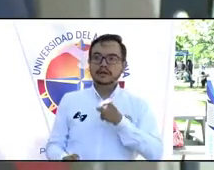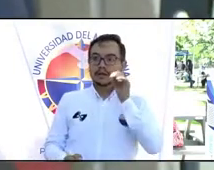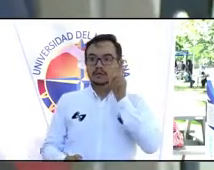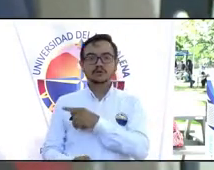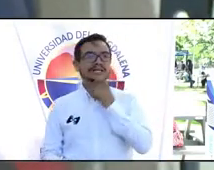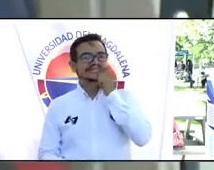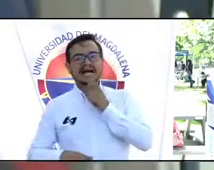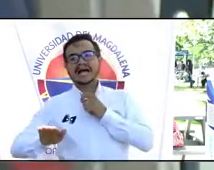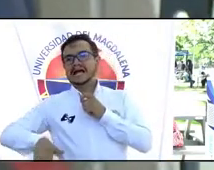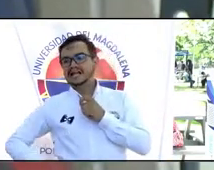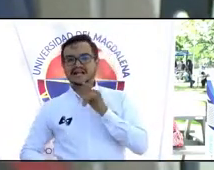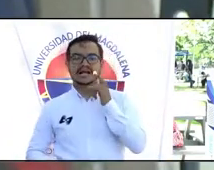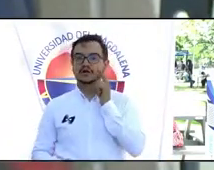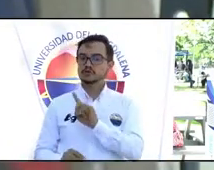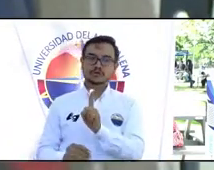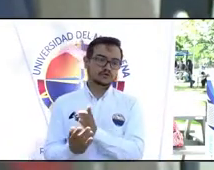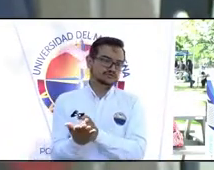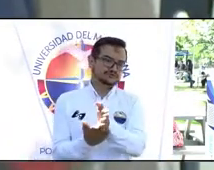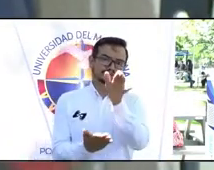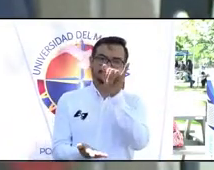las actividades durante los semestres.